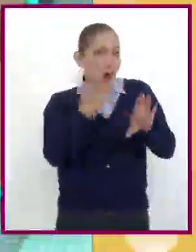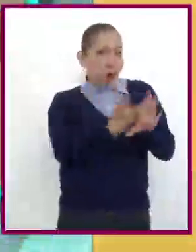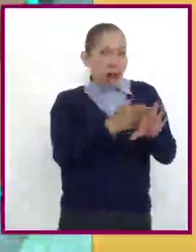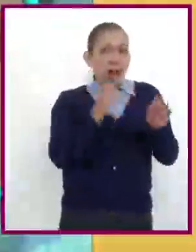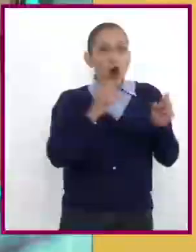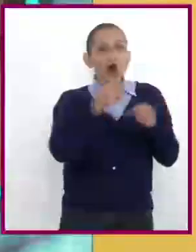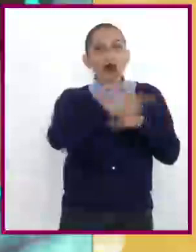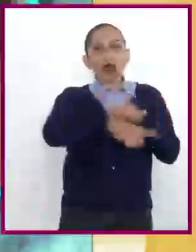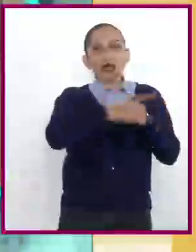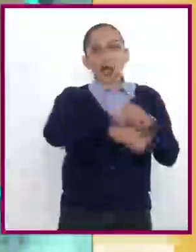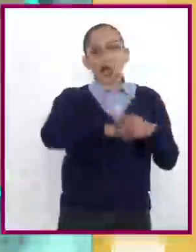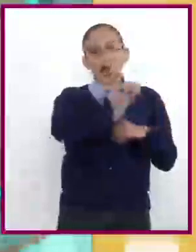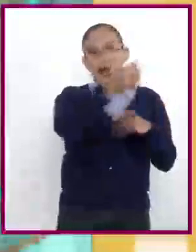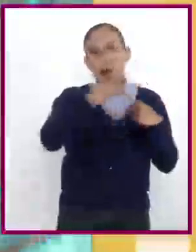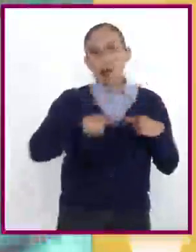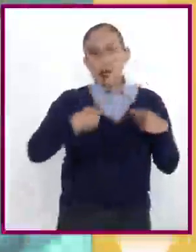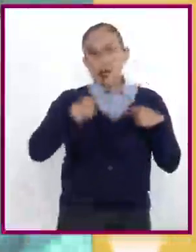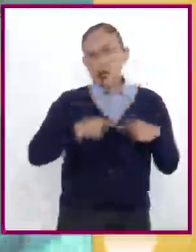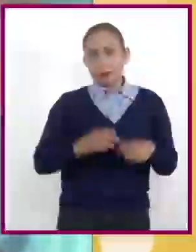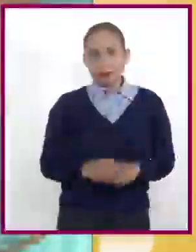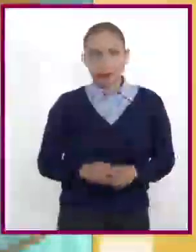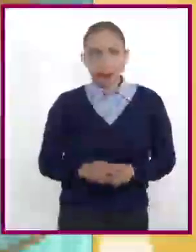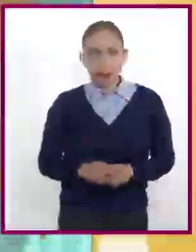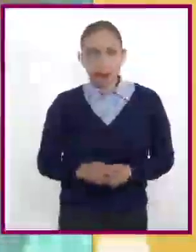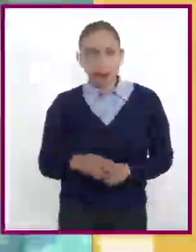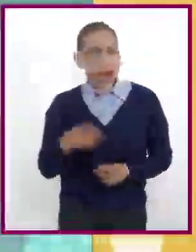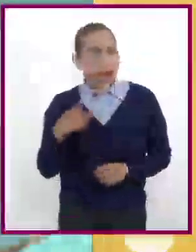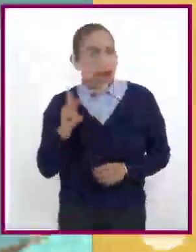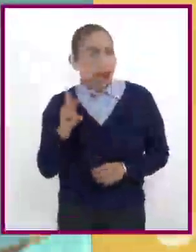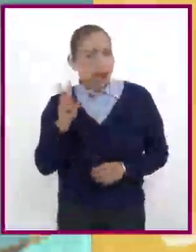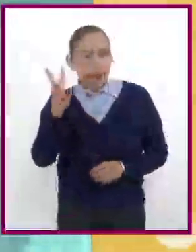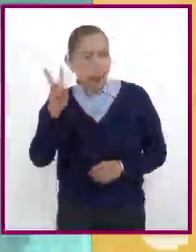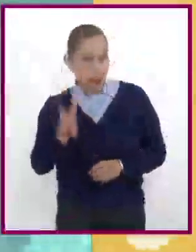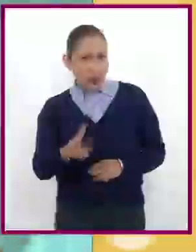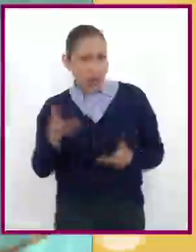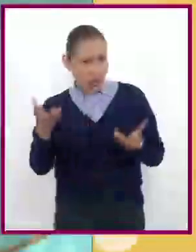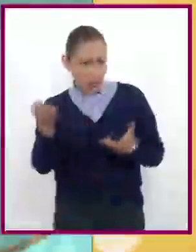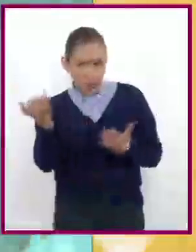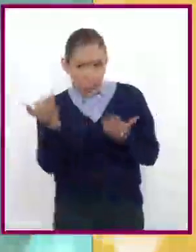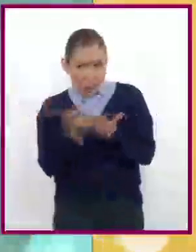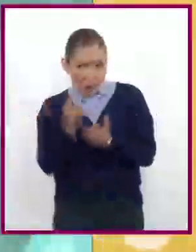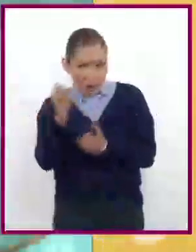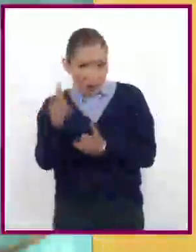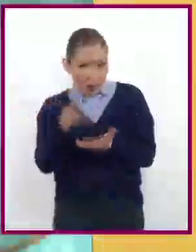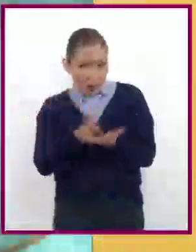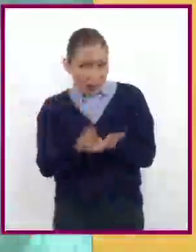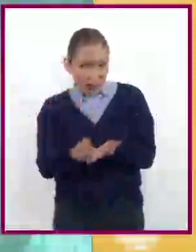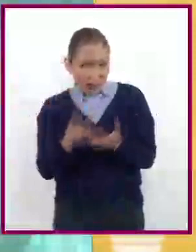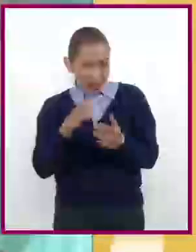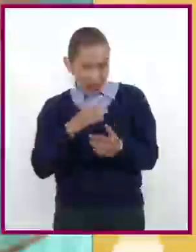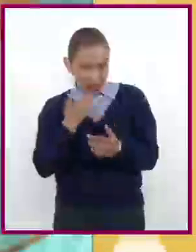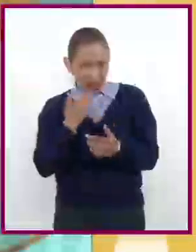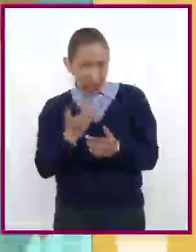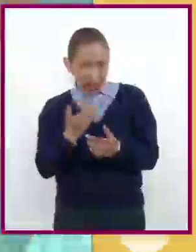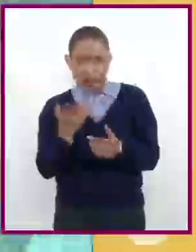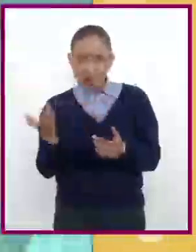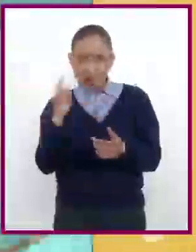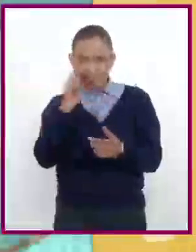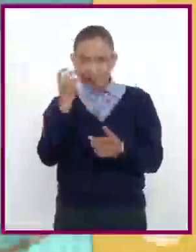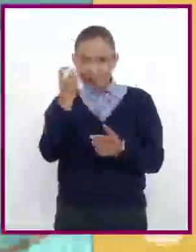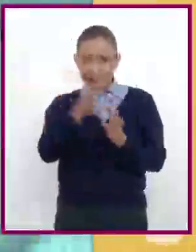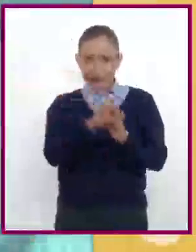de otros. Pero, ¿realmente se ejerce este derecho? Veamos el siguiente